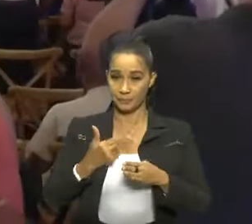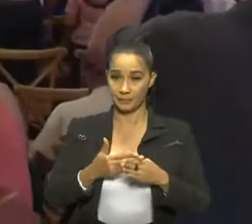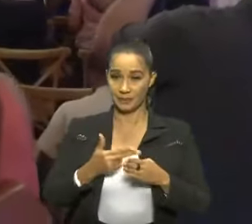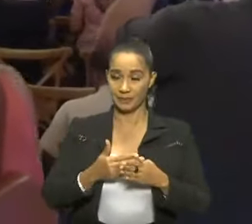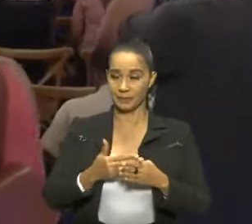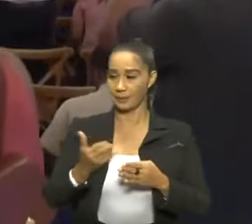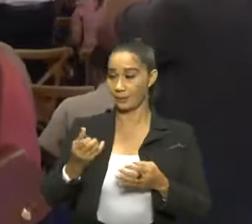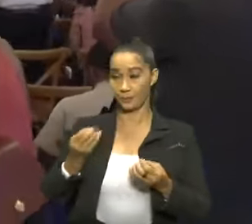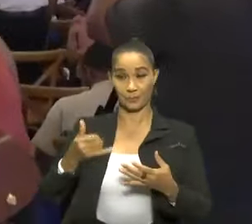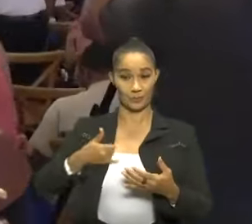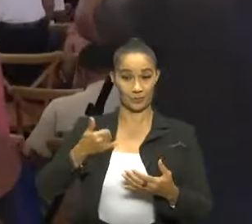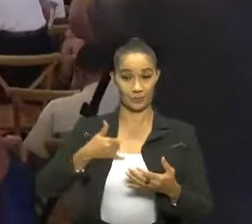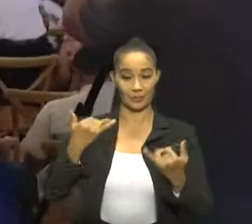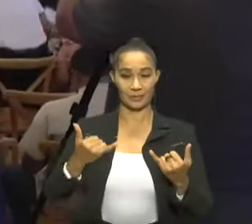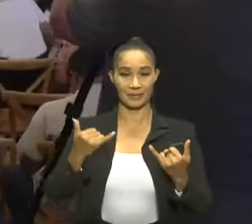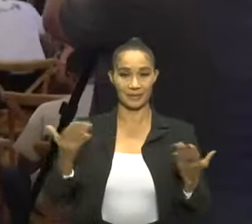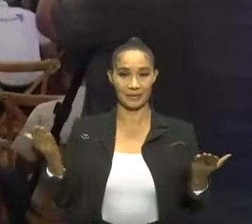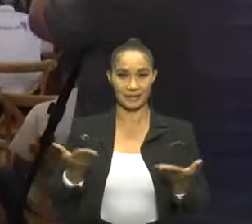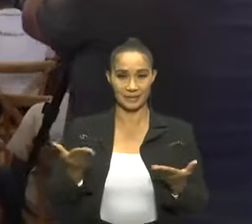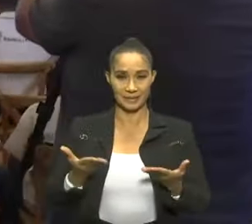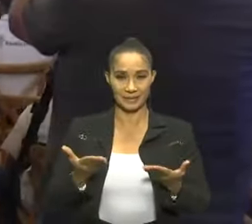Muchos jóvenes aquí, bueno, eso.